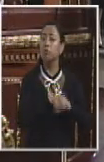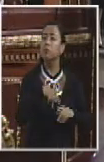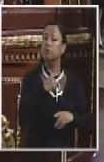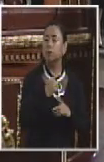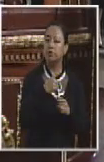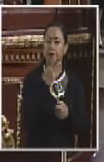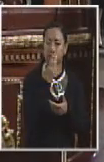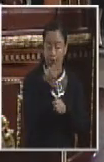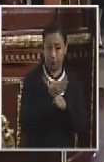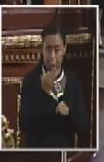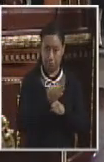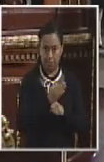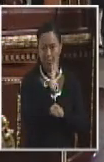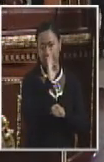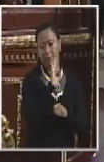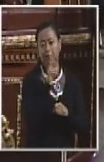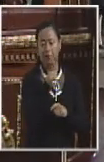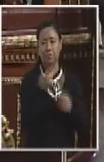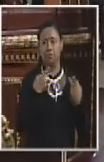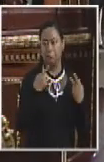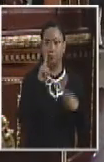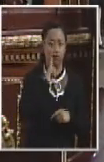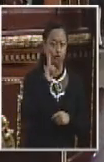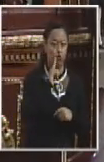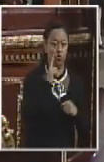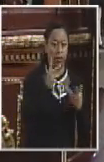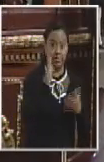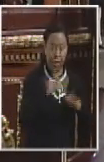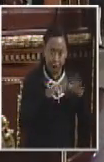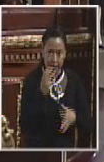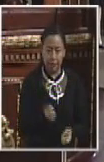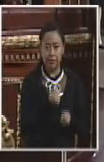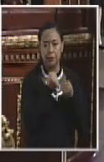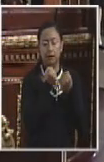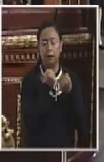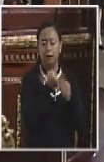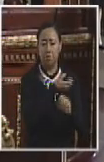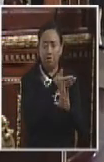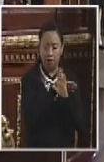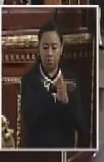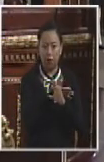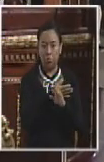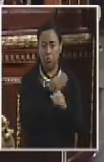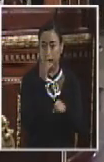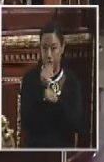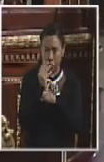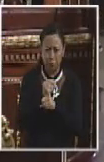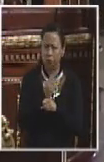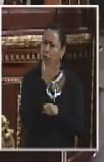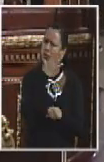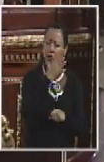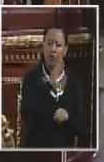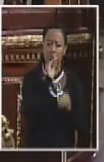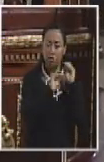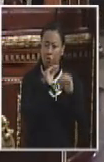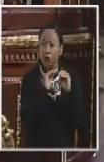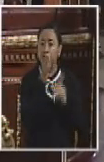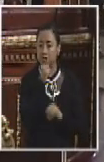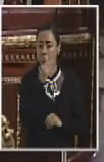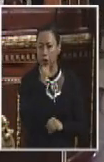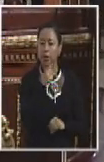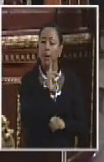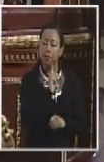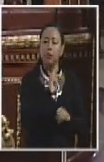se elimina el daño causado a las víctimas que sobreviven y a sus familiares, sí se tiene la certeza de que estos